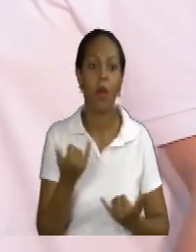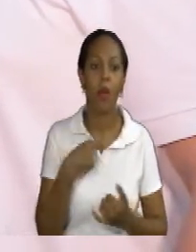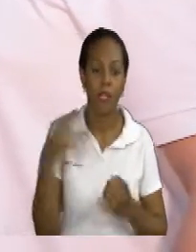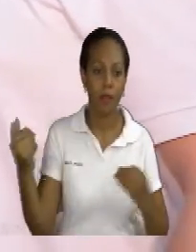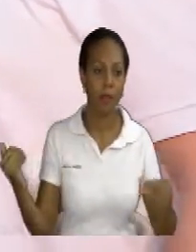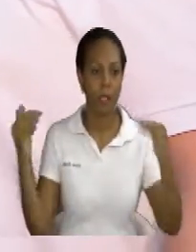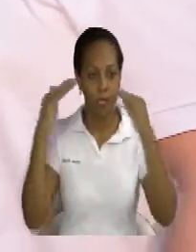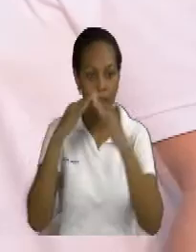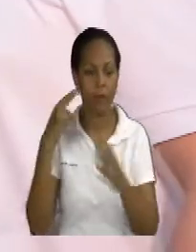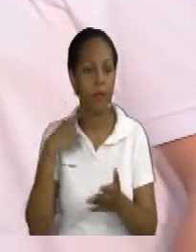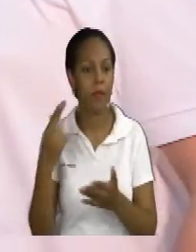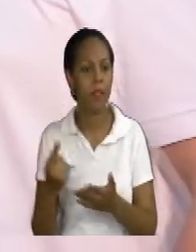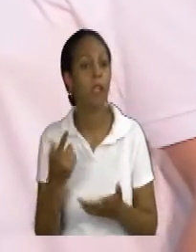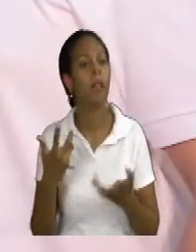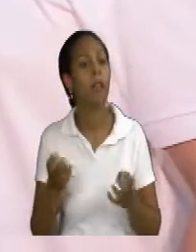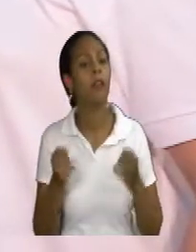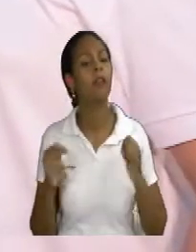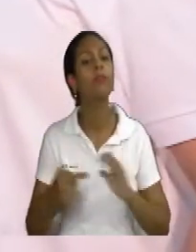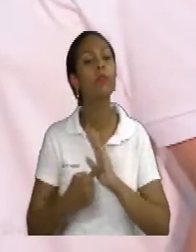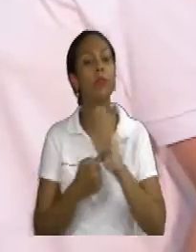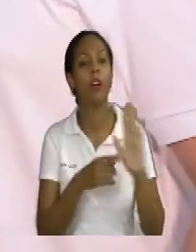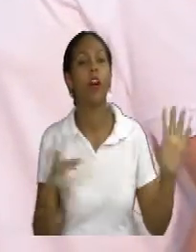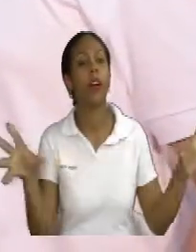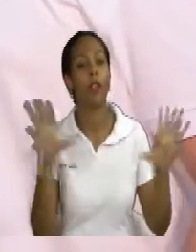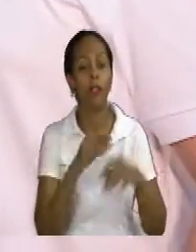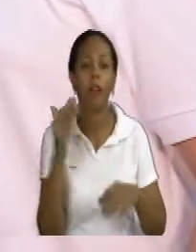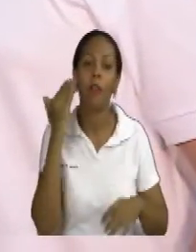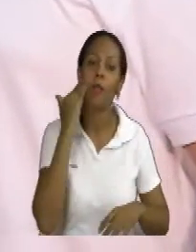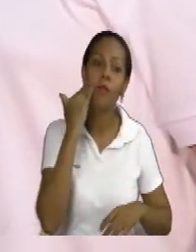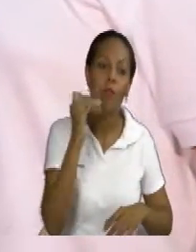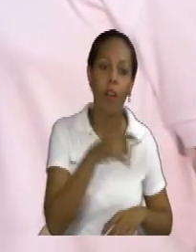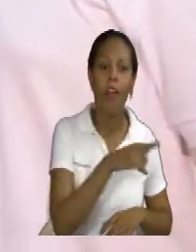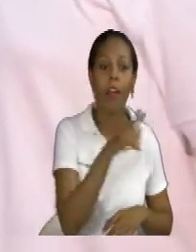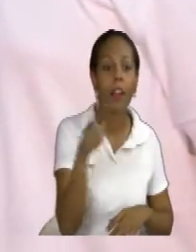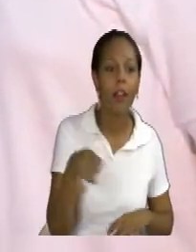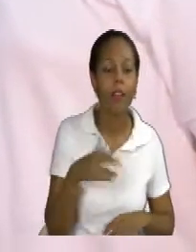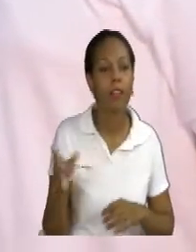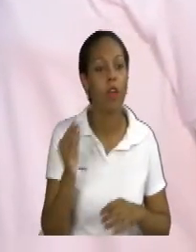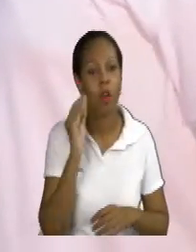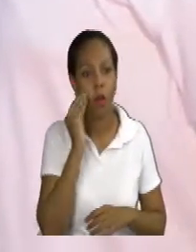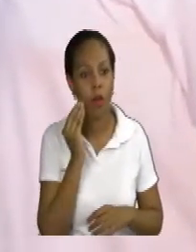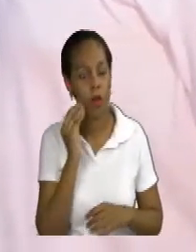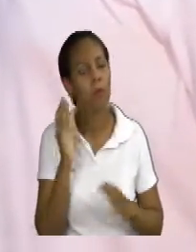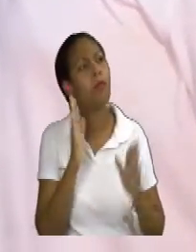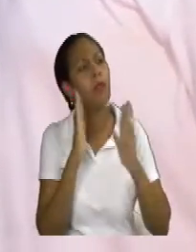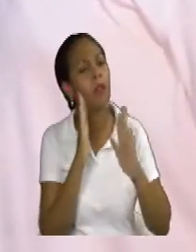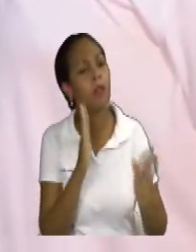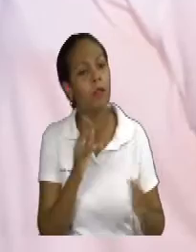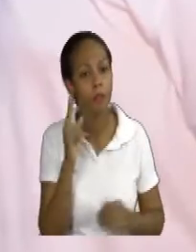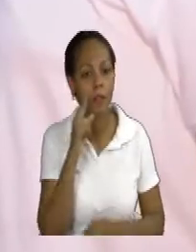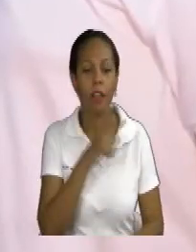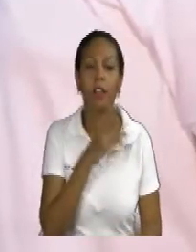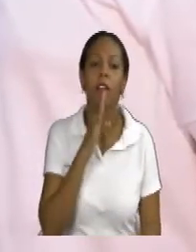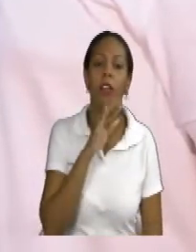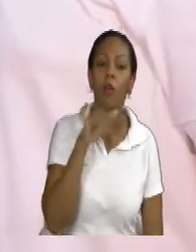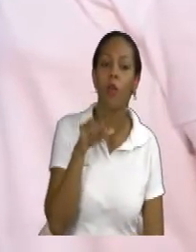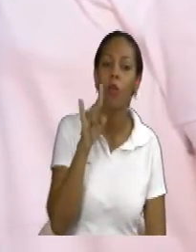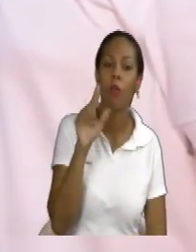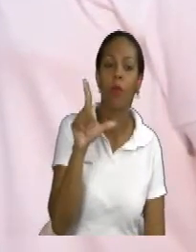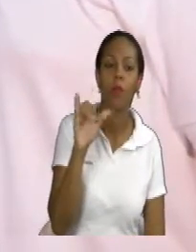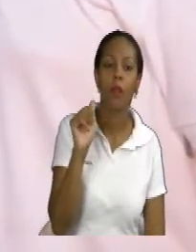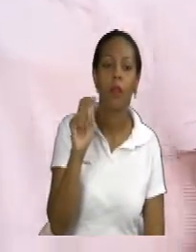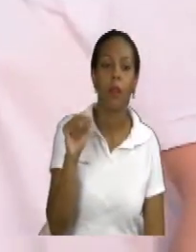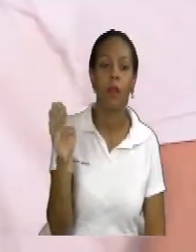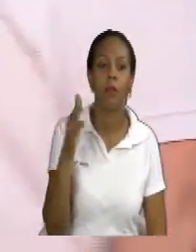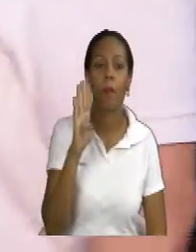llegar precisamente a todas esas amas de casa que están ahí pendientes del contenido de nuestro programa. Él es Julián Bedoya, que le damos la bienvenida.